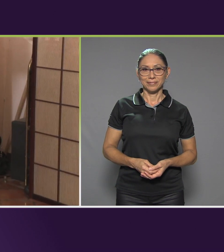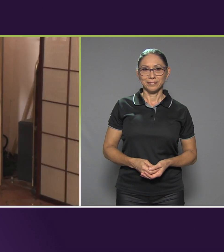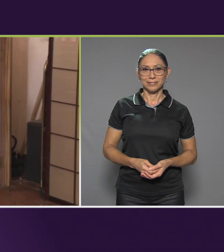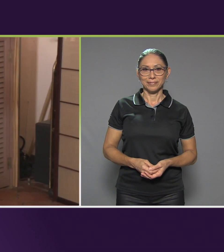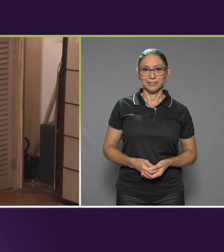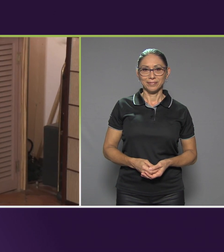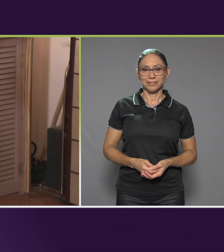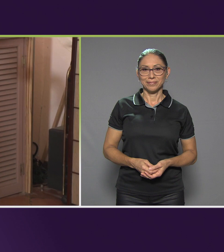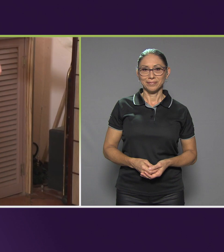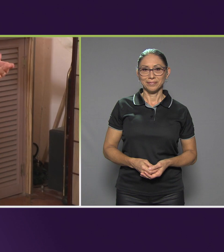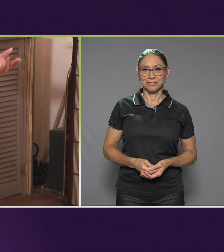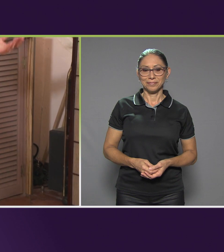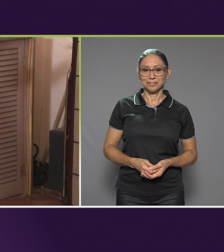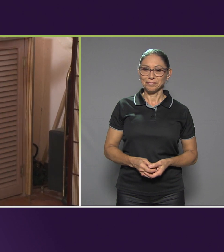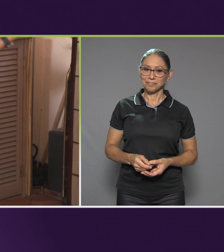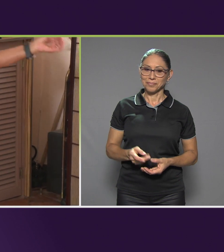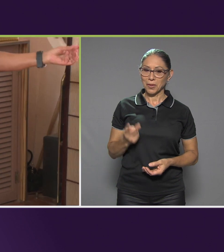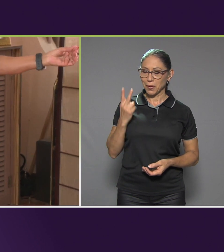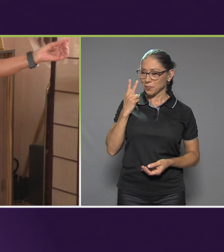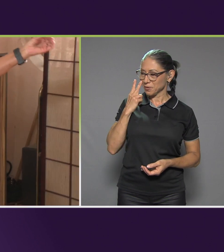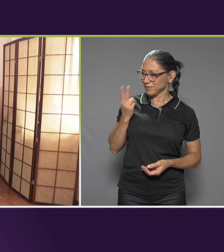Cadera. Y acá.